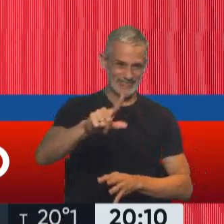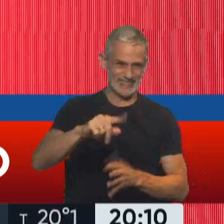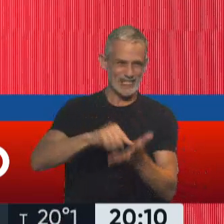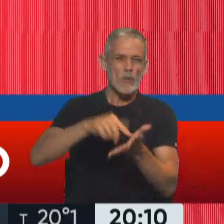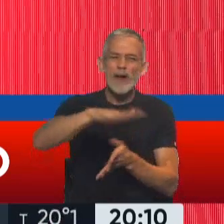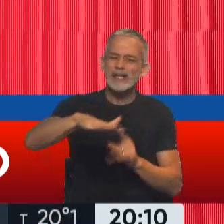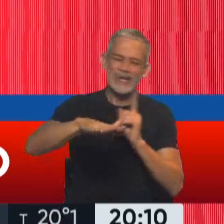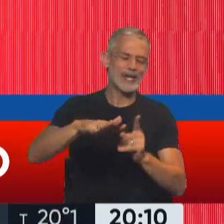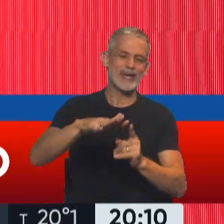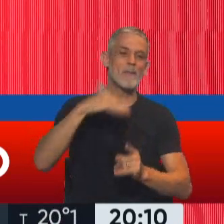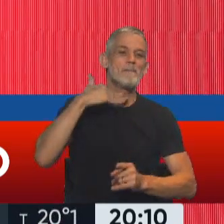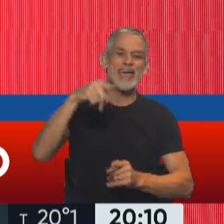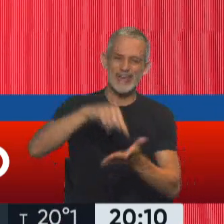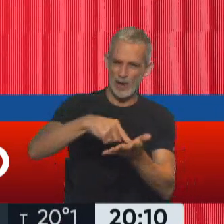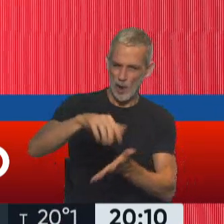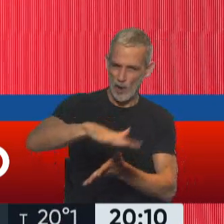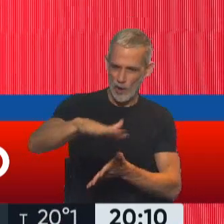ciudad. Definen